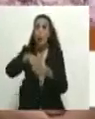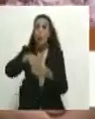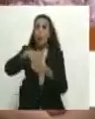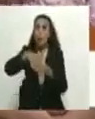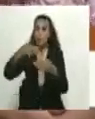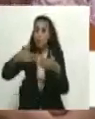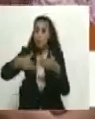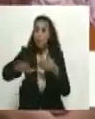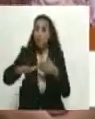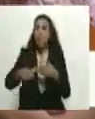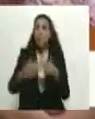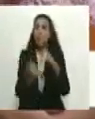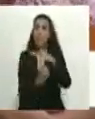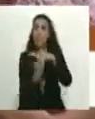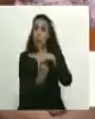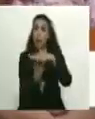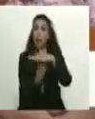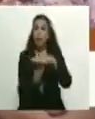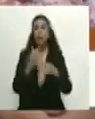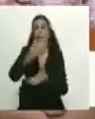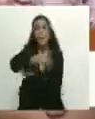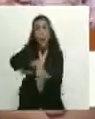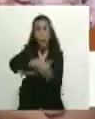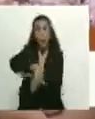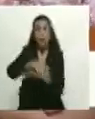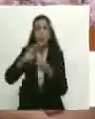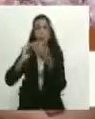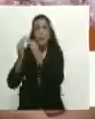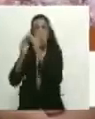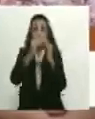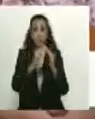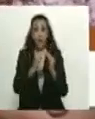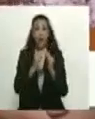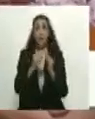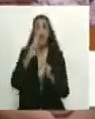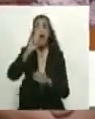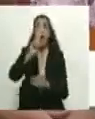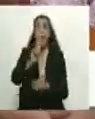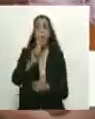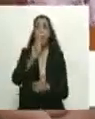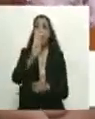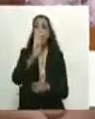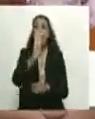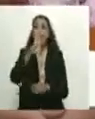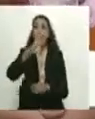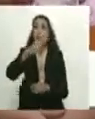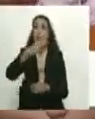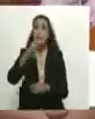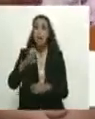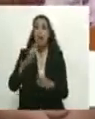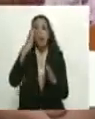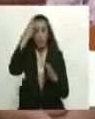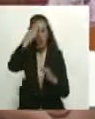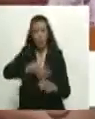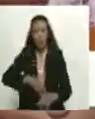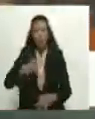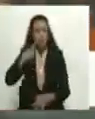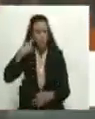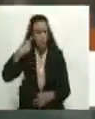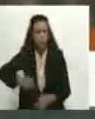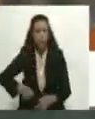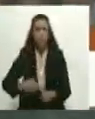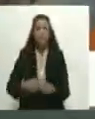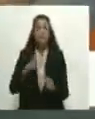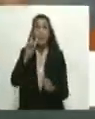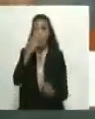elecciones de base de, para las calles, comunidad, UVC. Gente con legitimidad, pero además